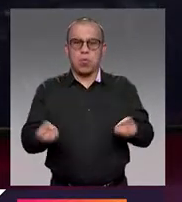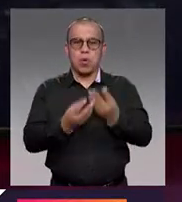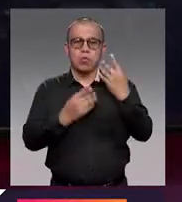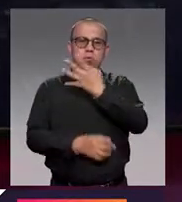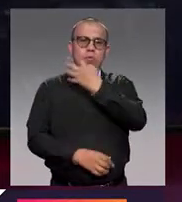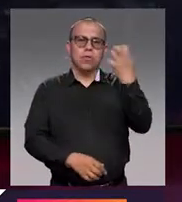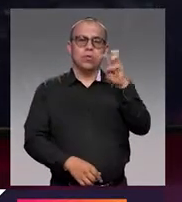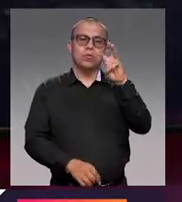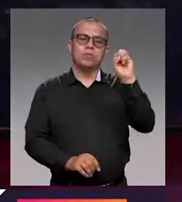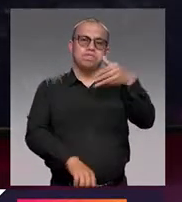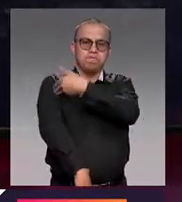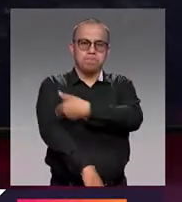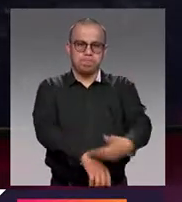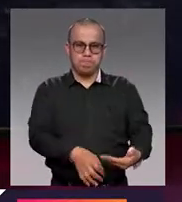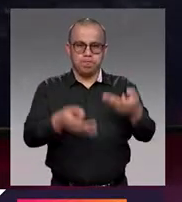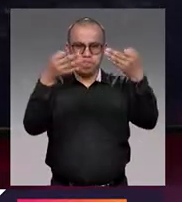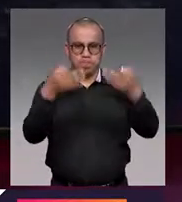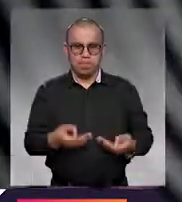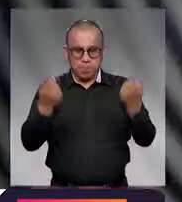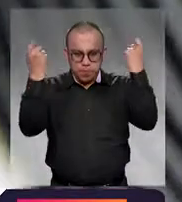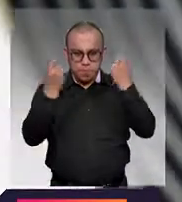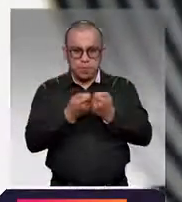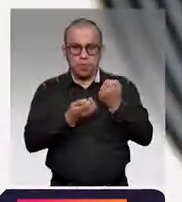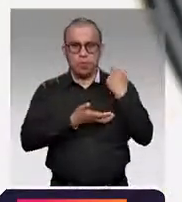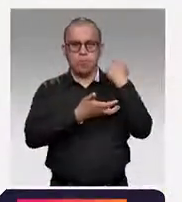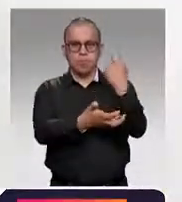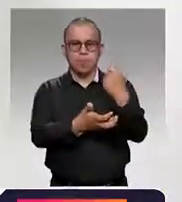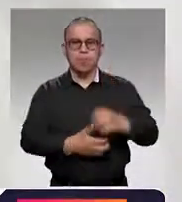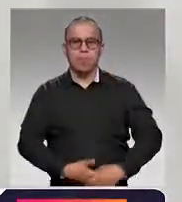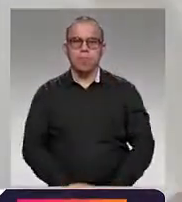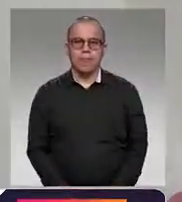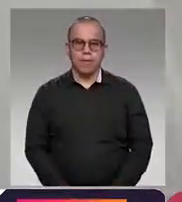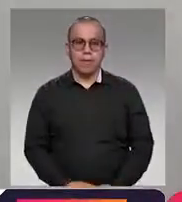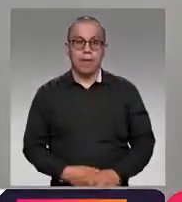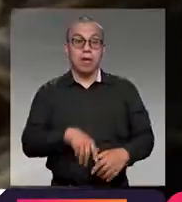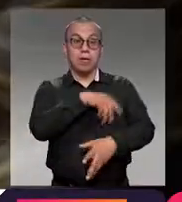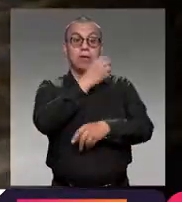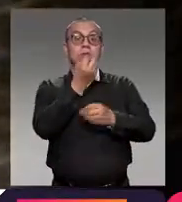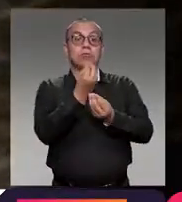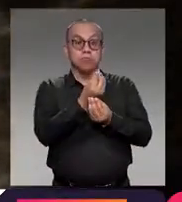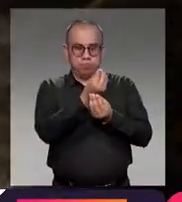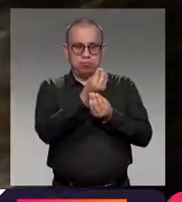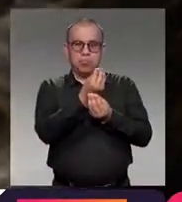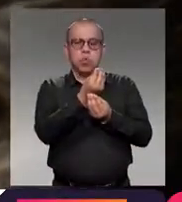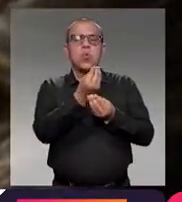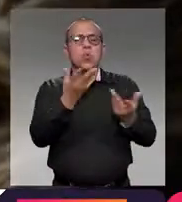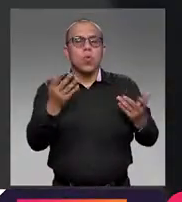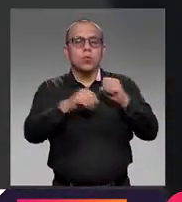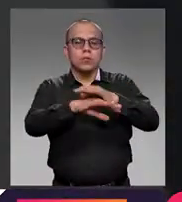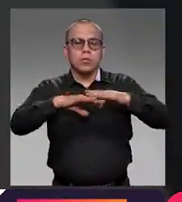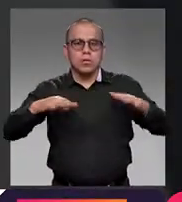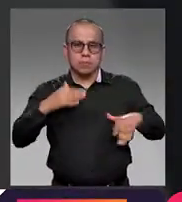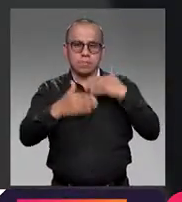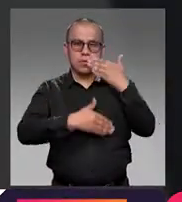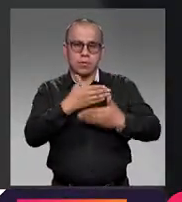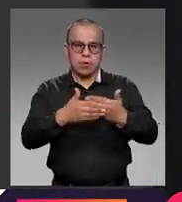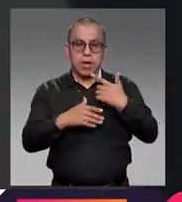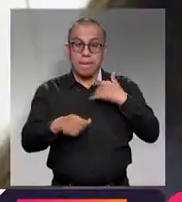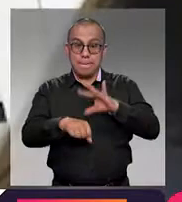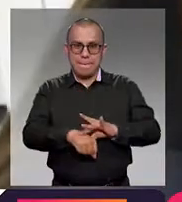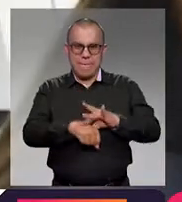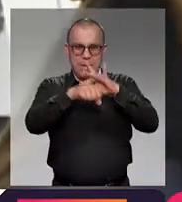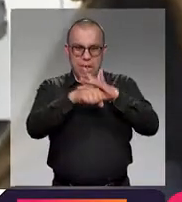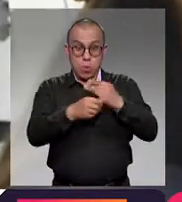480 millones de pesos las subredes de salud norte adquirió equipos biomédicos de última